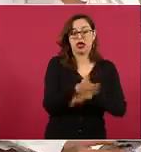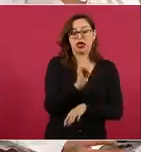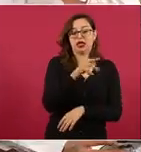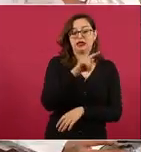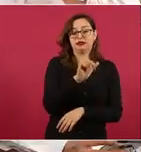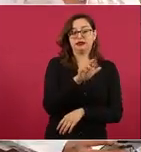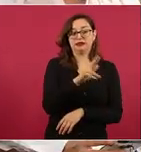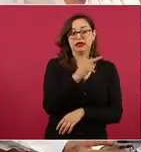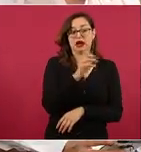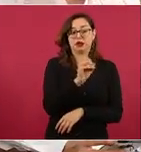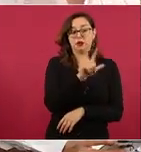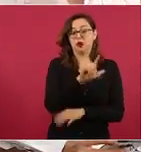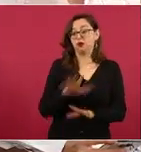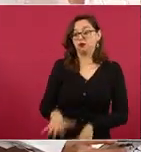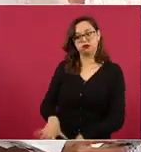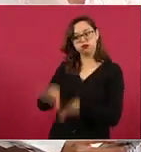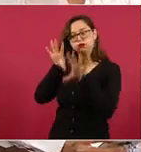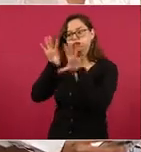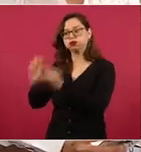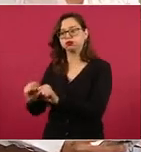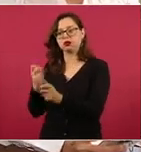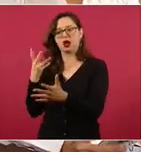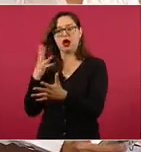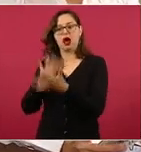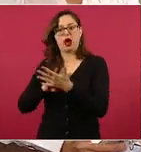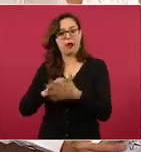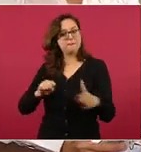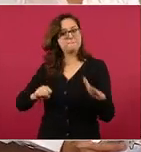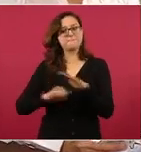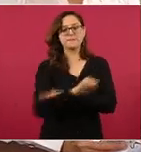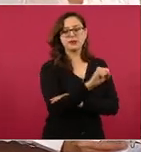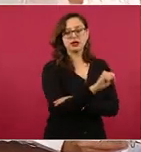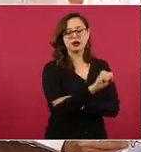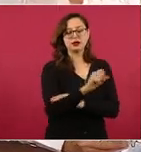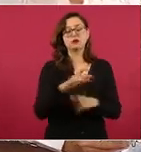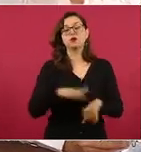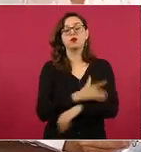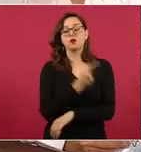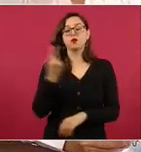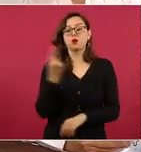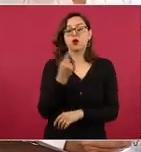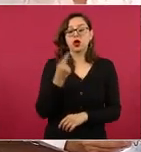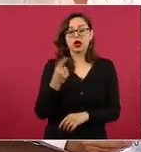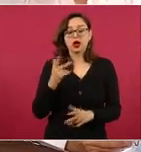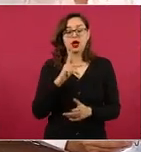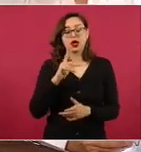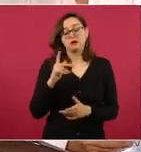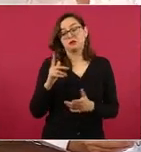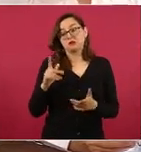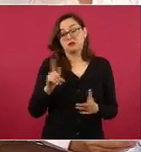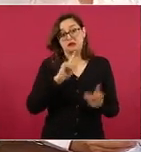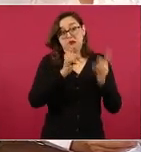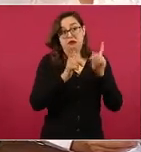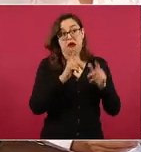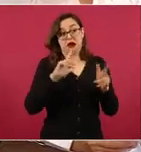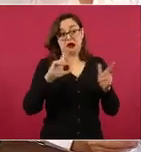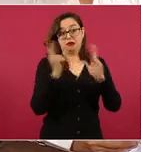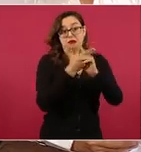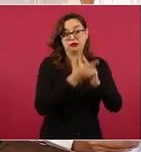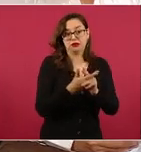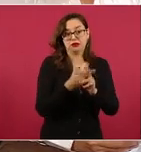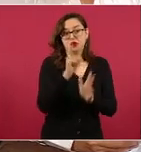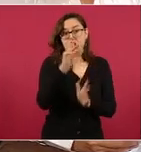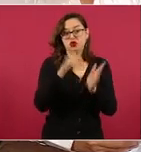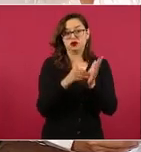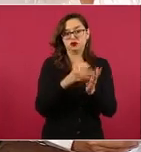de Texas en el 2009. Sin embargo, bueno, este señor, que es de origen humilde y además de